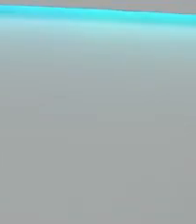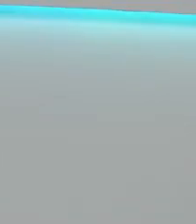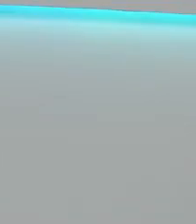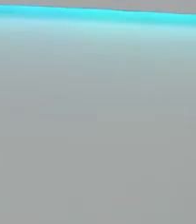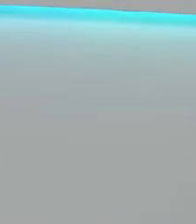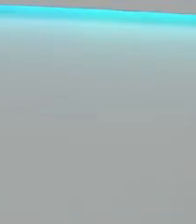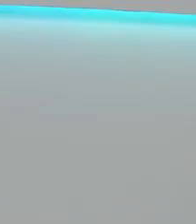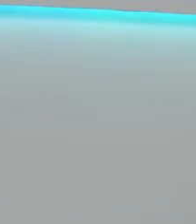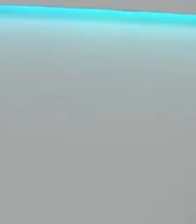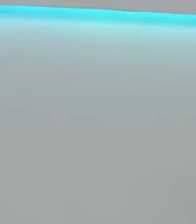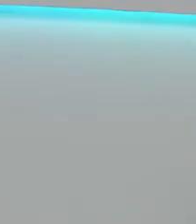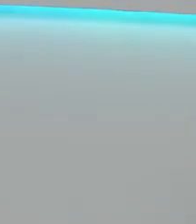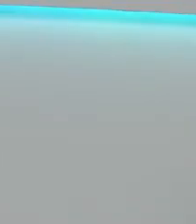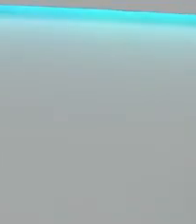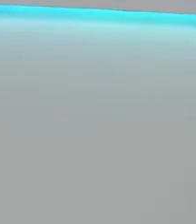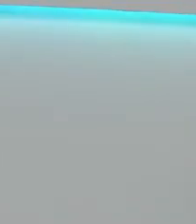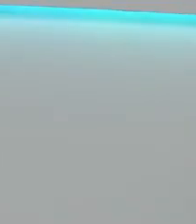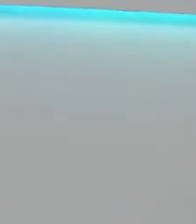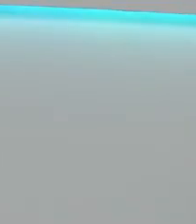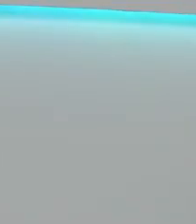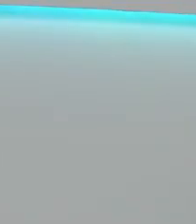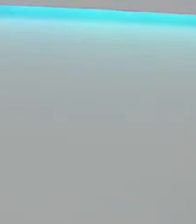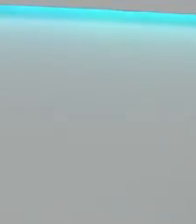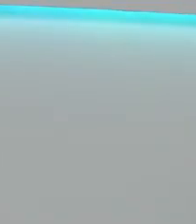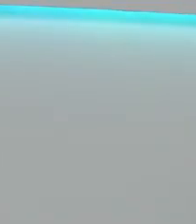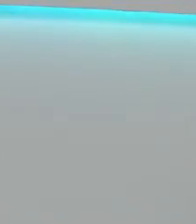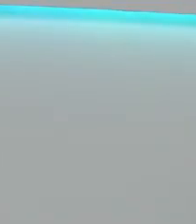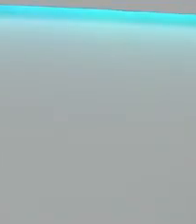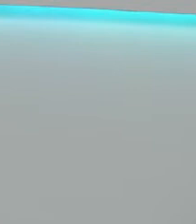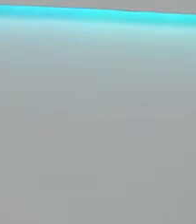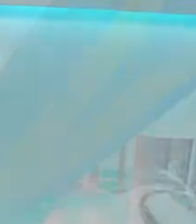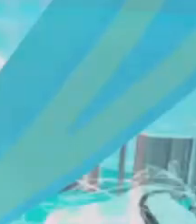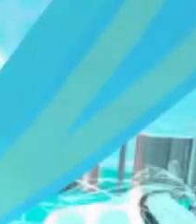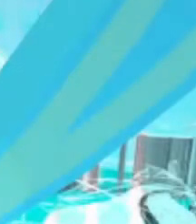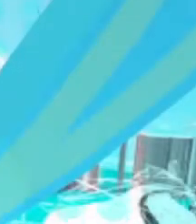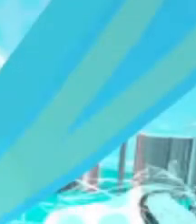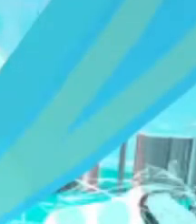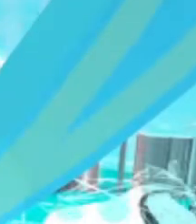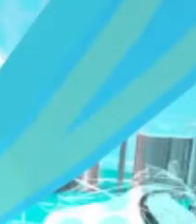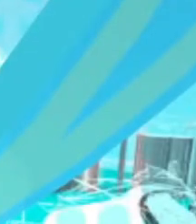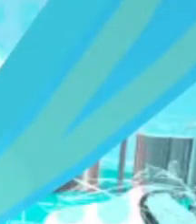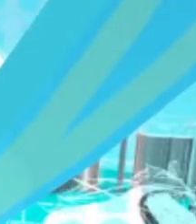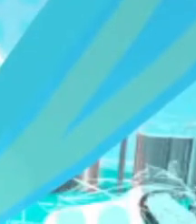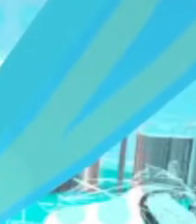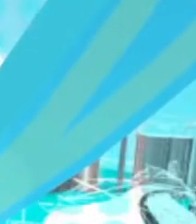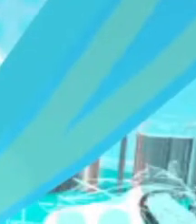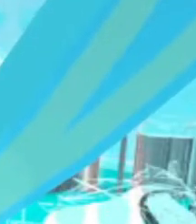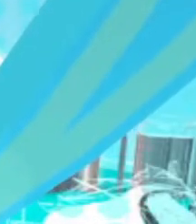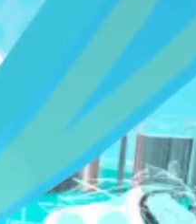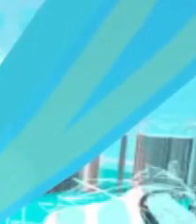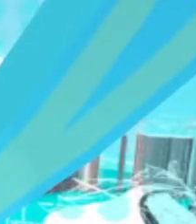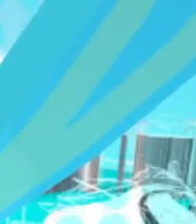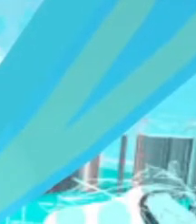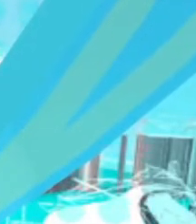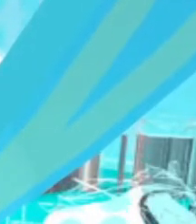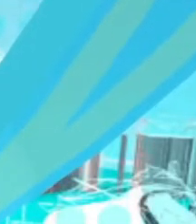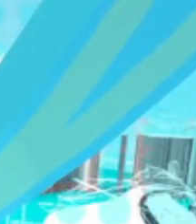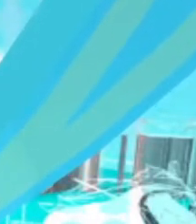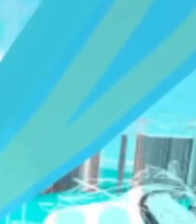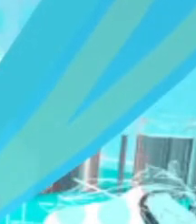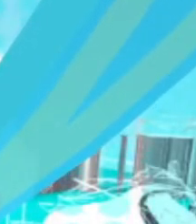A las 7 de la noche con 21 minutos vamos a repasar la cotización de cierre para la divisa